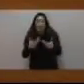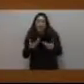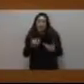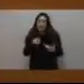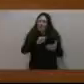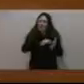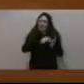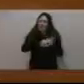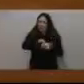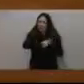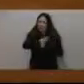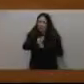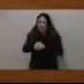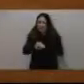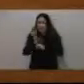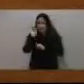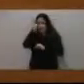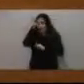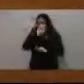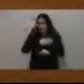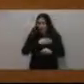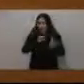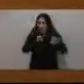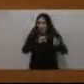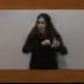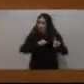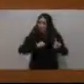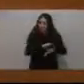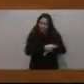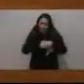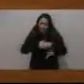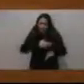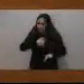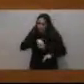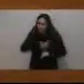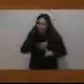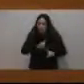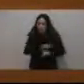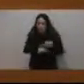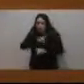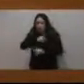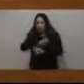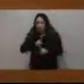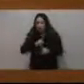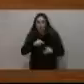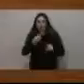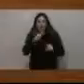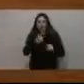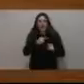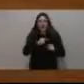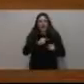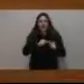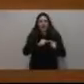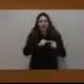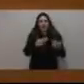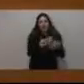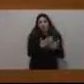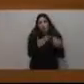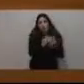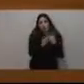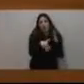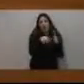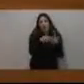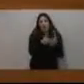de proyectos de la iniciativa privada, no de este gobierno ni de ningún gobierno de instalación de ciclos combinados, hasta un total de 6